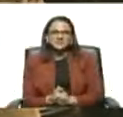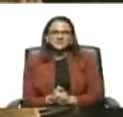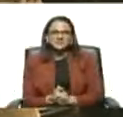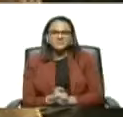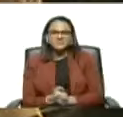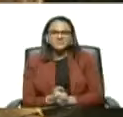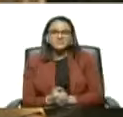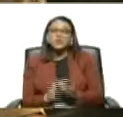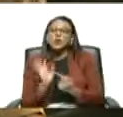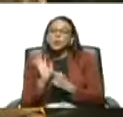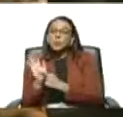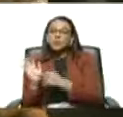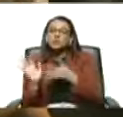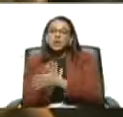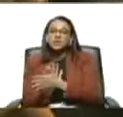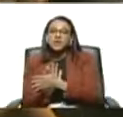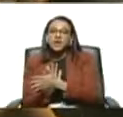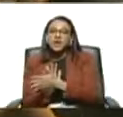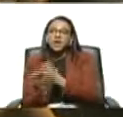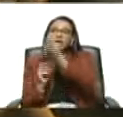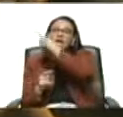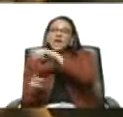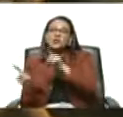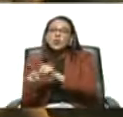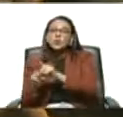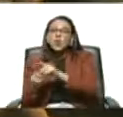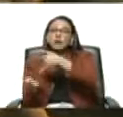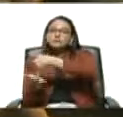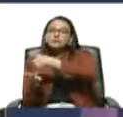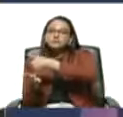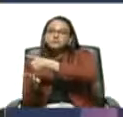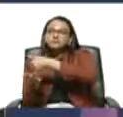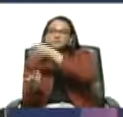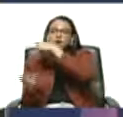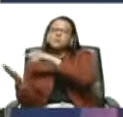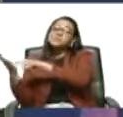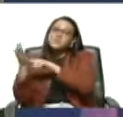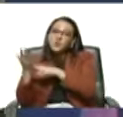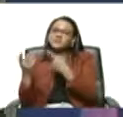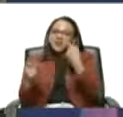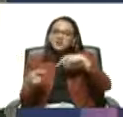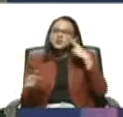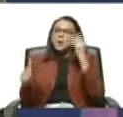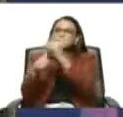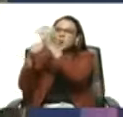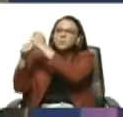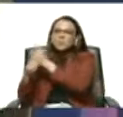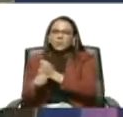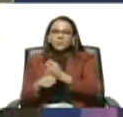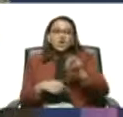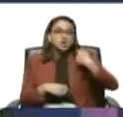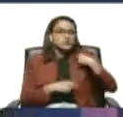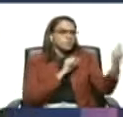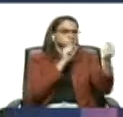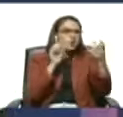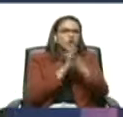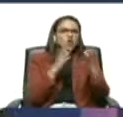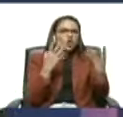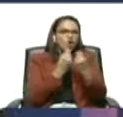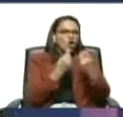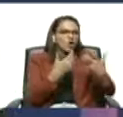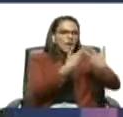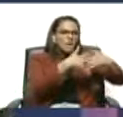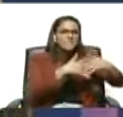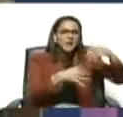Demostró las vulnerabilidades, siempre la hablo con los empresarios y las empresarias venezolanas, de tener un modelo económico